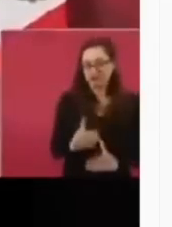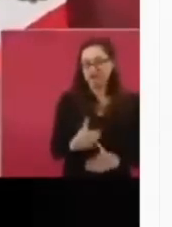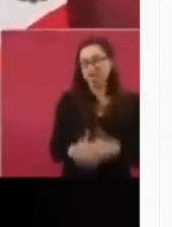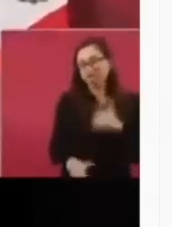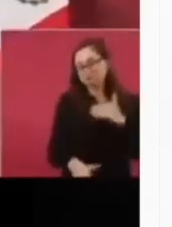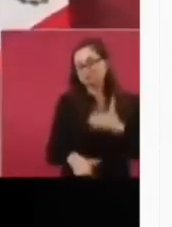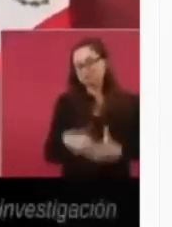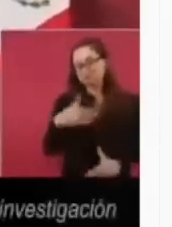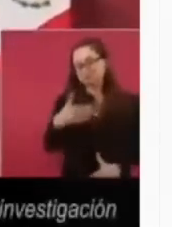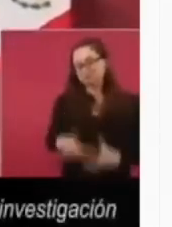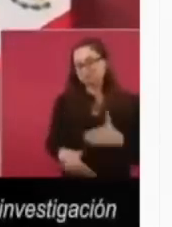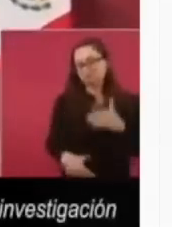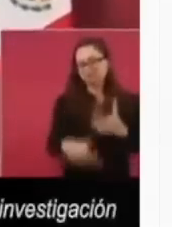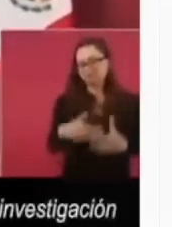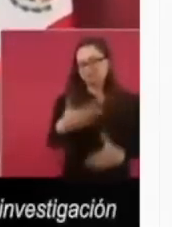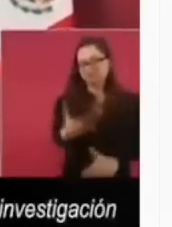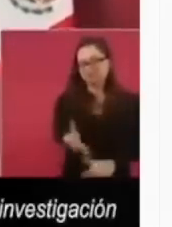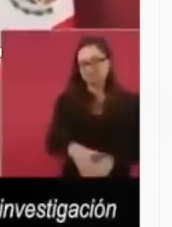Es que